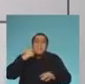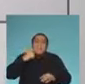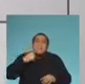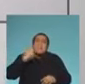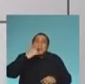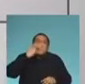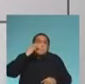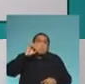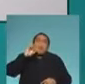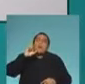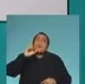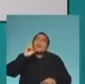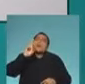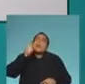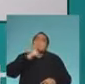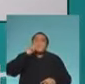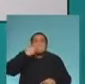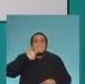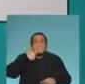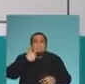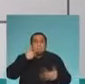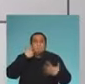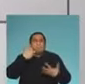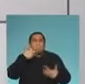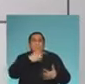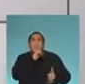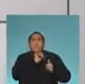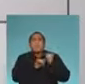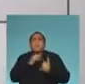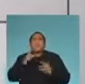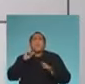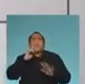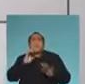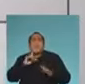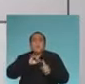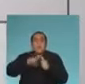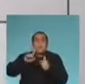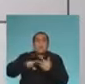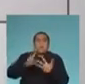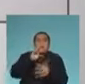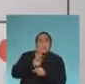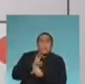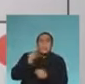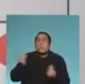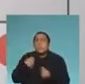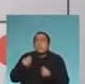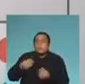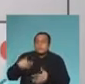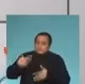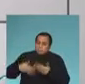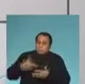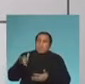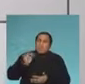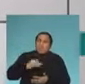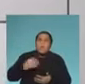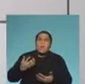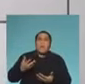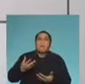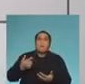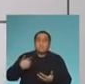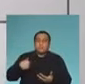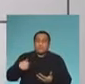legados que tenían que ver con el cuidado y con los hábitos saludables y cómo construimos la salud en el día a día, ¿no? Muchas veces